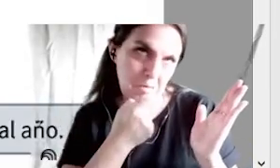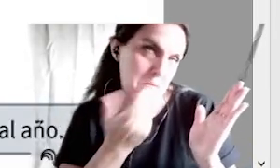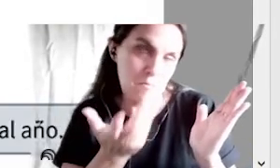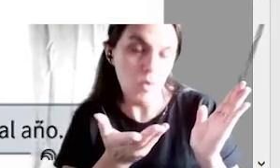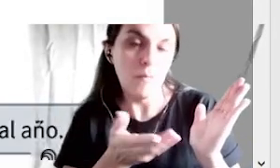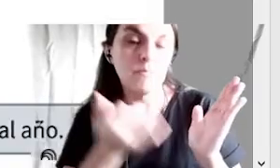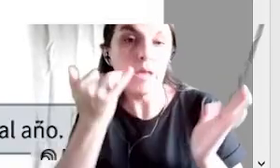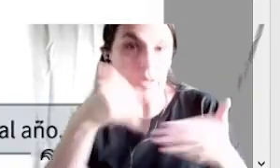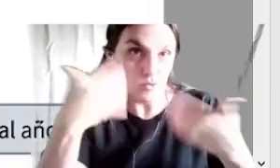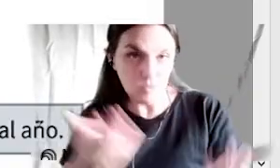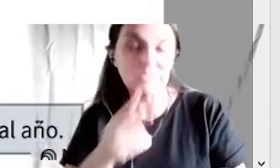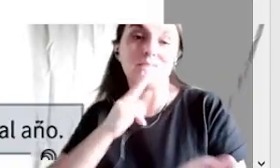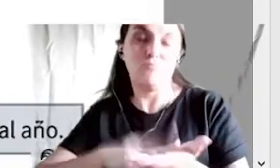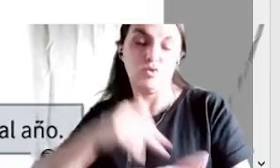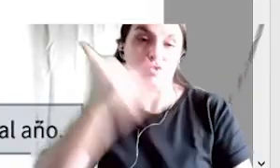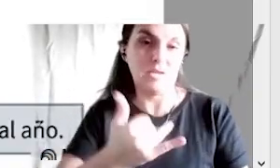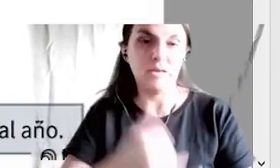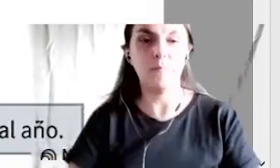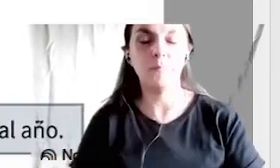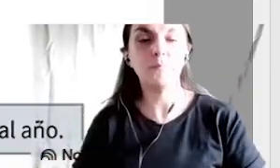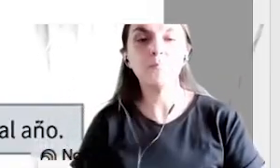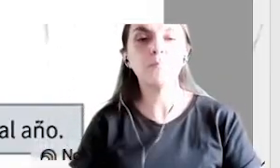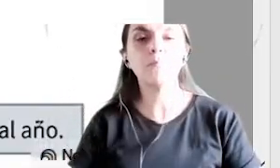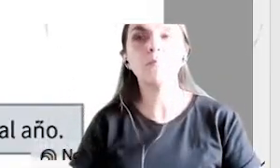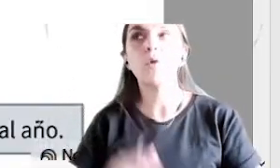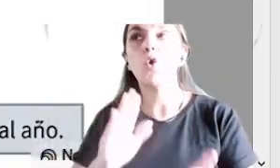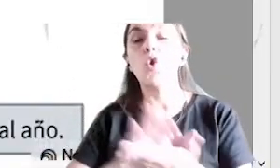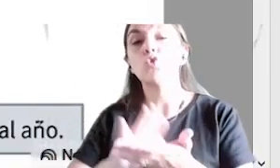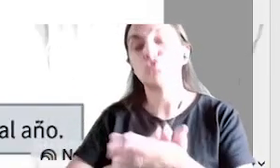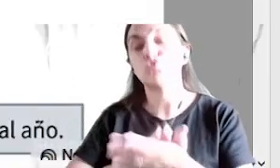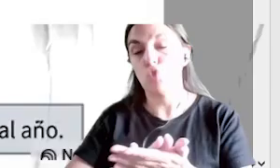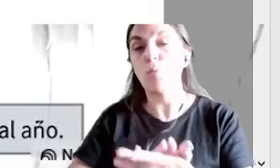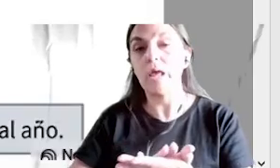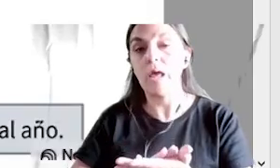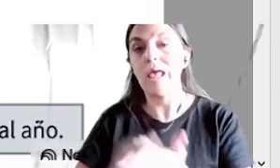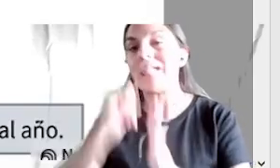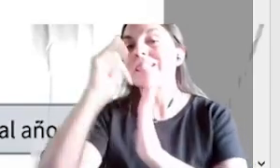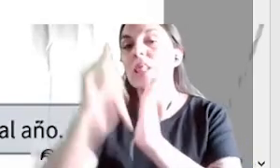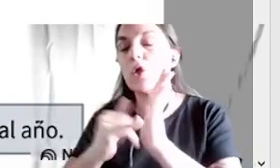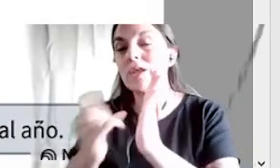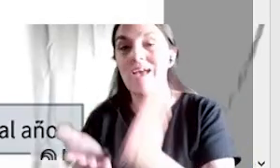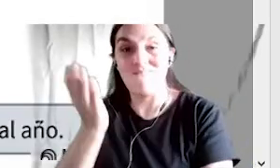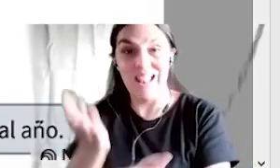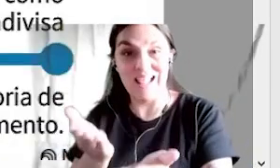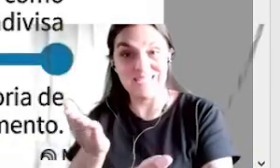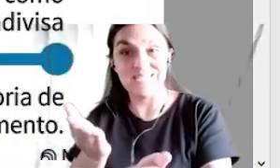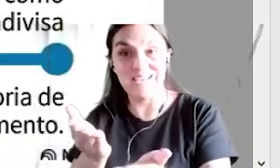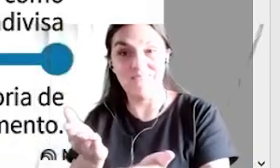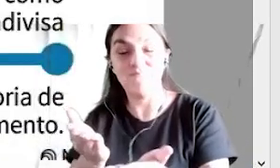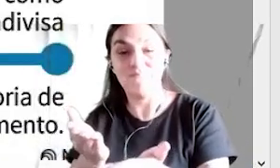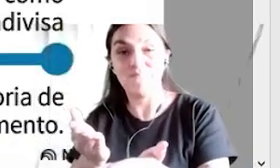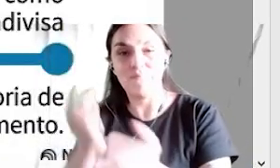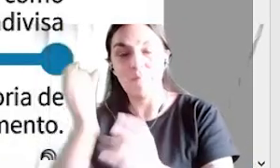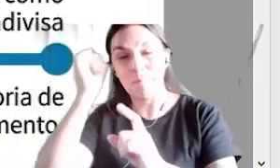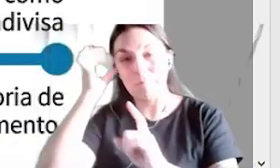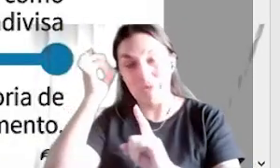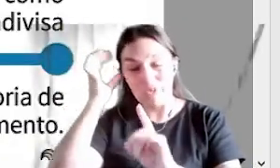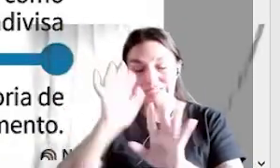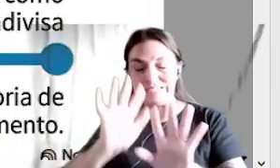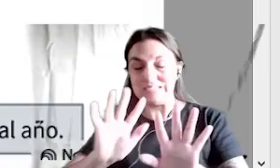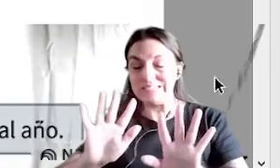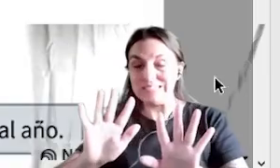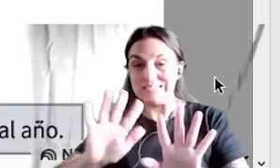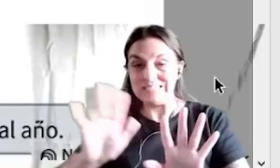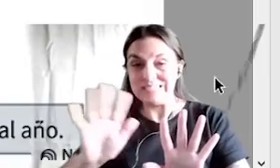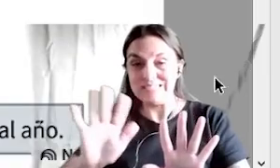está grabado. Y hablando con la teoría con la teoría del balance, también tengo que entender, discúlpeme que se me fue